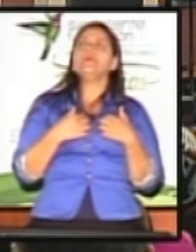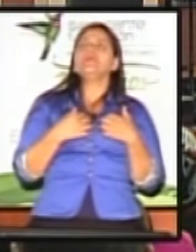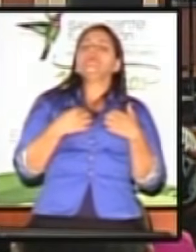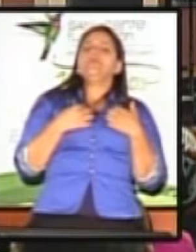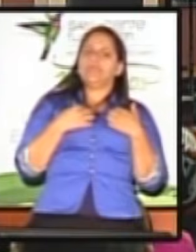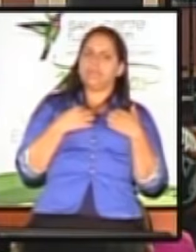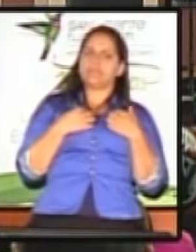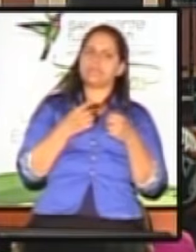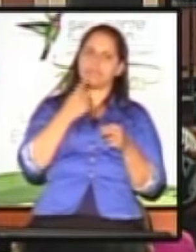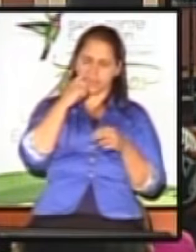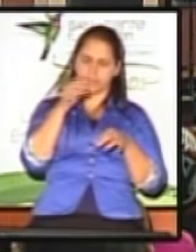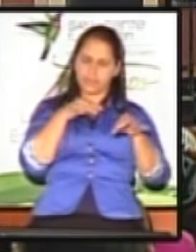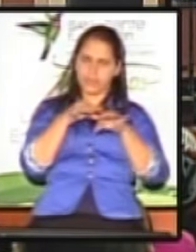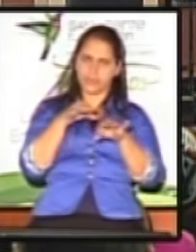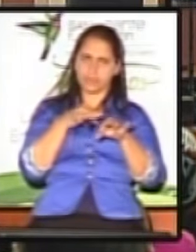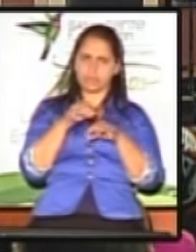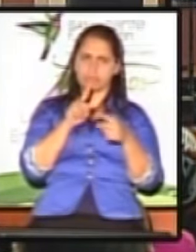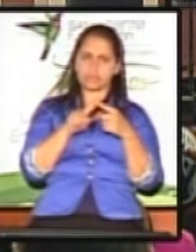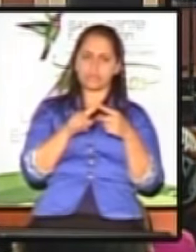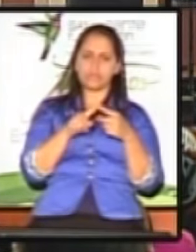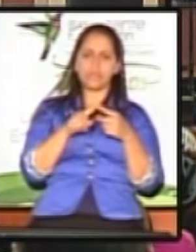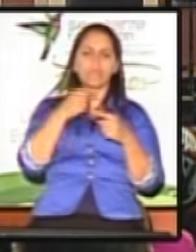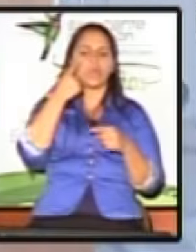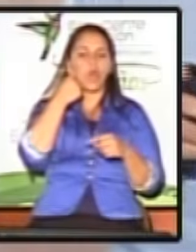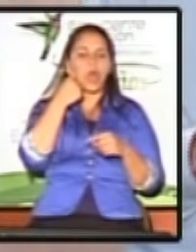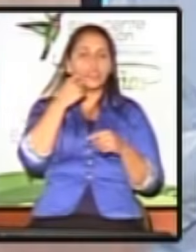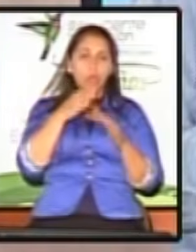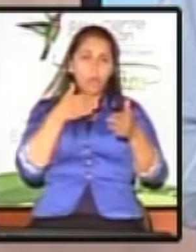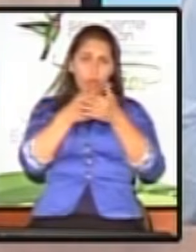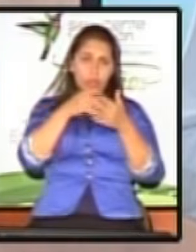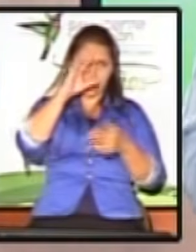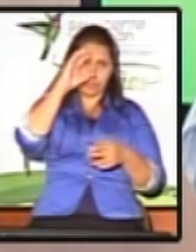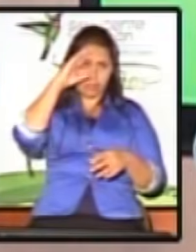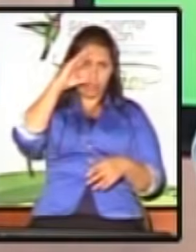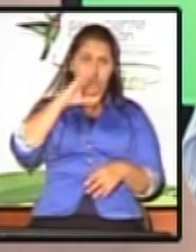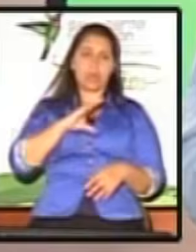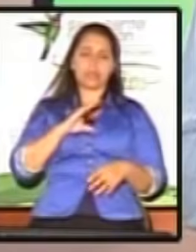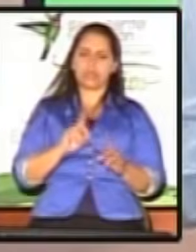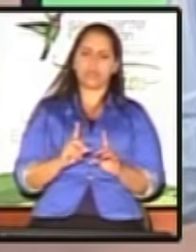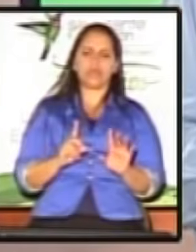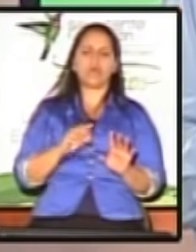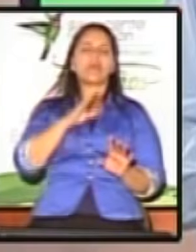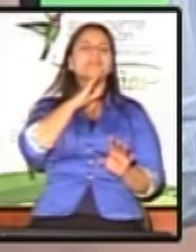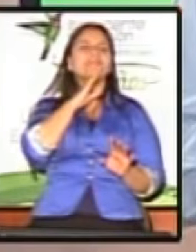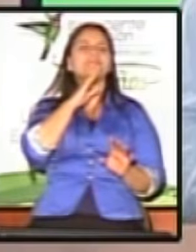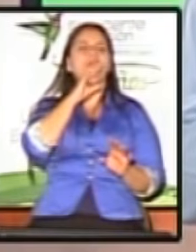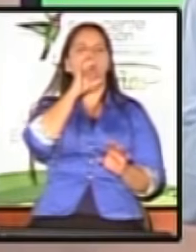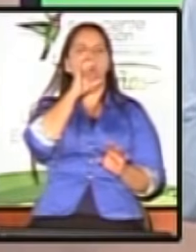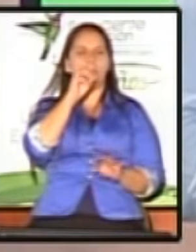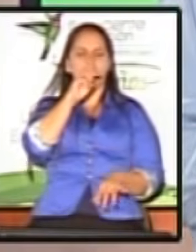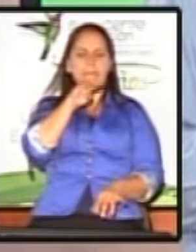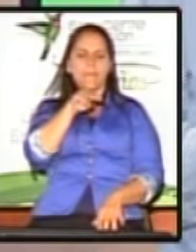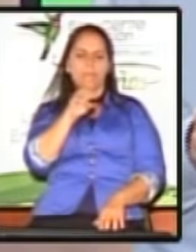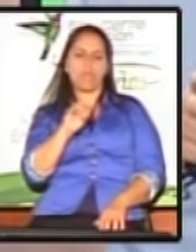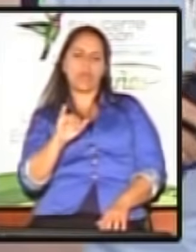por hacer apología a ninguna cosa, no tengo un problema con las Fuerzas Armadas, pero Moisés Ben Maimónides, un médico que vivió por los